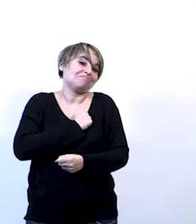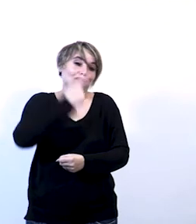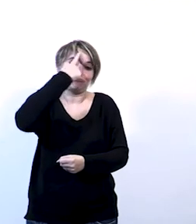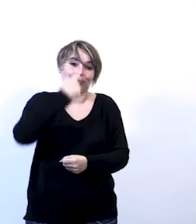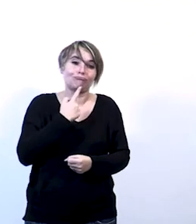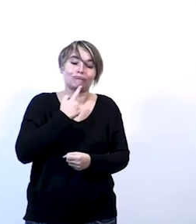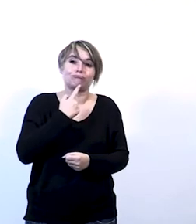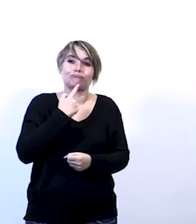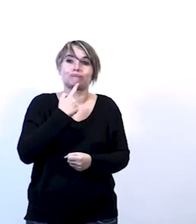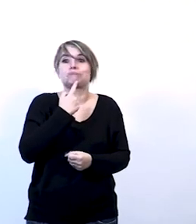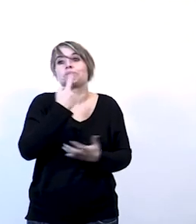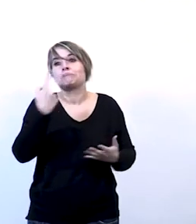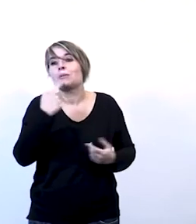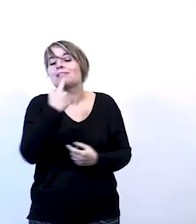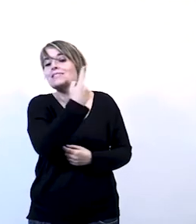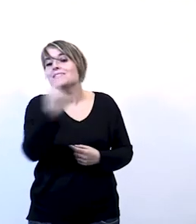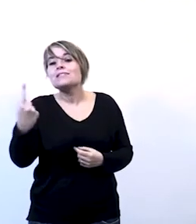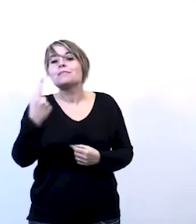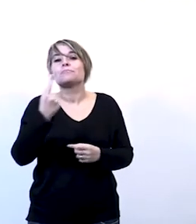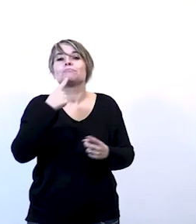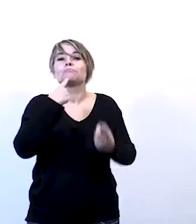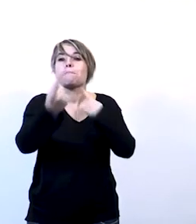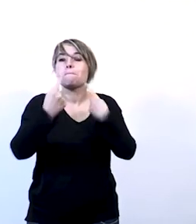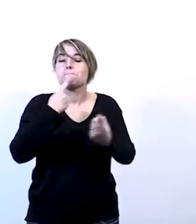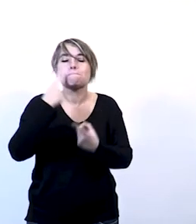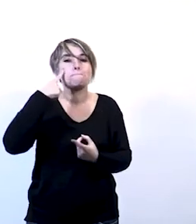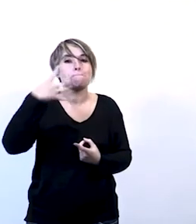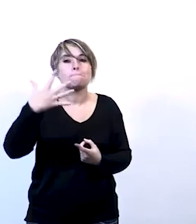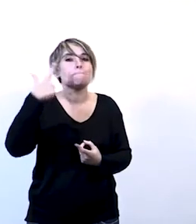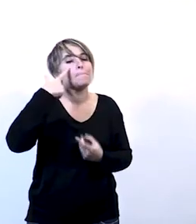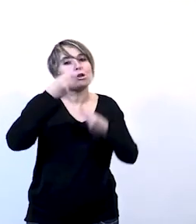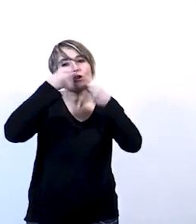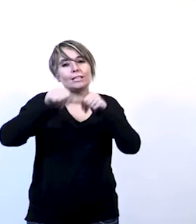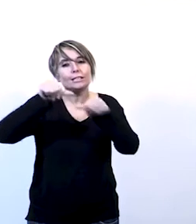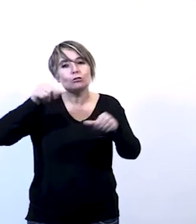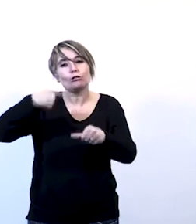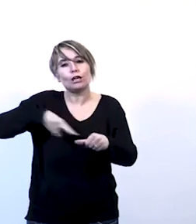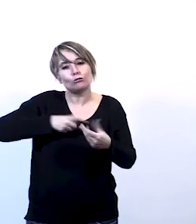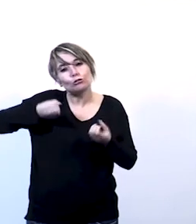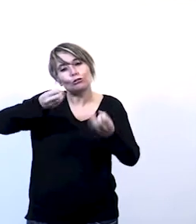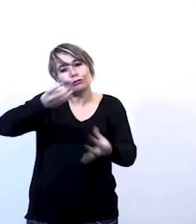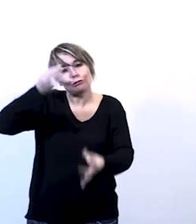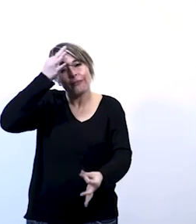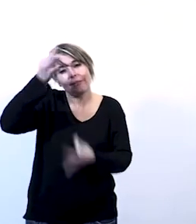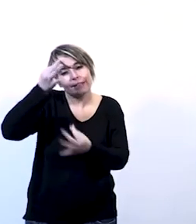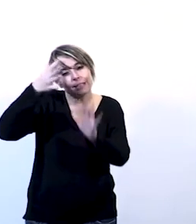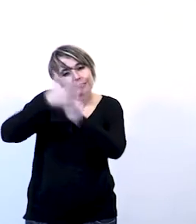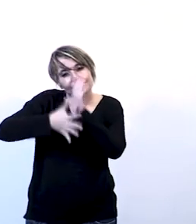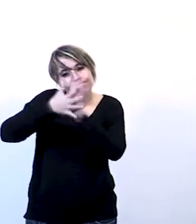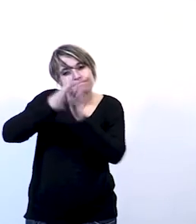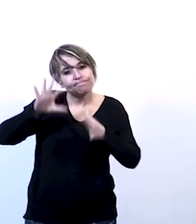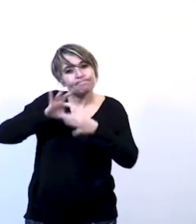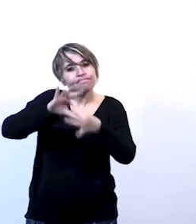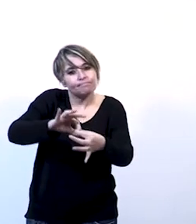van a ser mencionadas, pero probablemente pues no con la historia que hemos intentado recuperar en esta charla, que